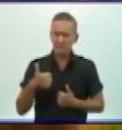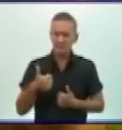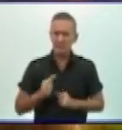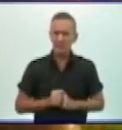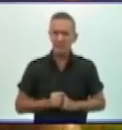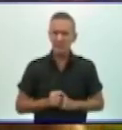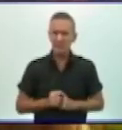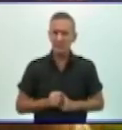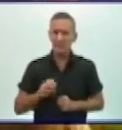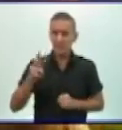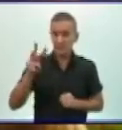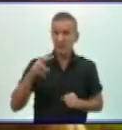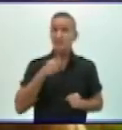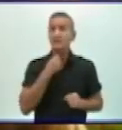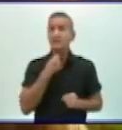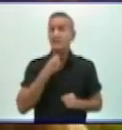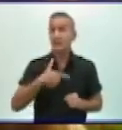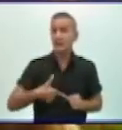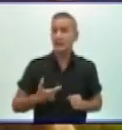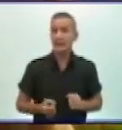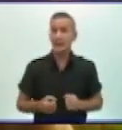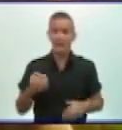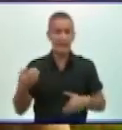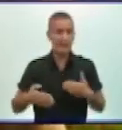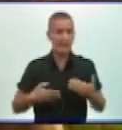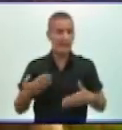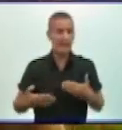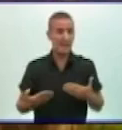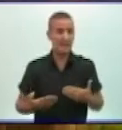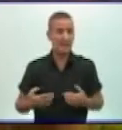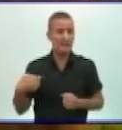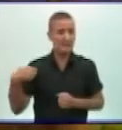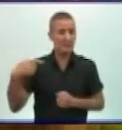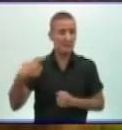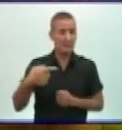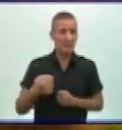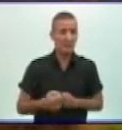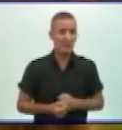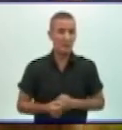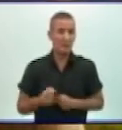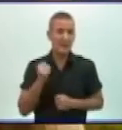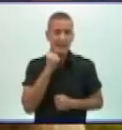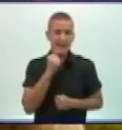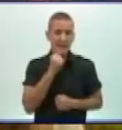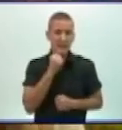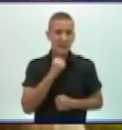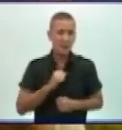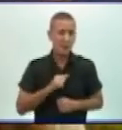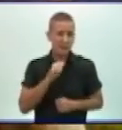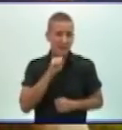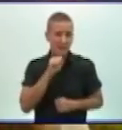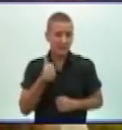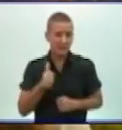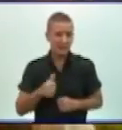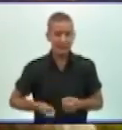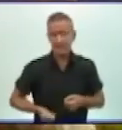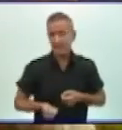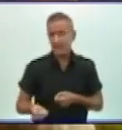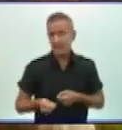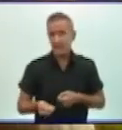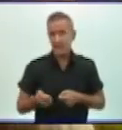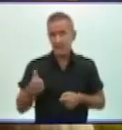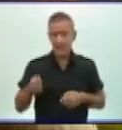tomado tres ejemplos de actividades muy cotidianas y que pueden ir desde lo más sencillo que se puede hacer en la escuela, que es limpiar el aula, tan sencillo y